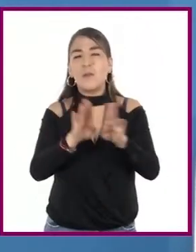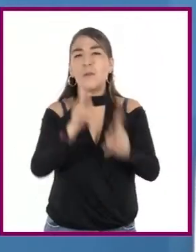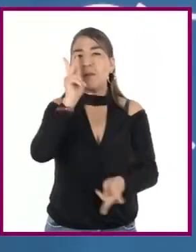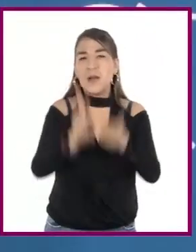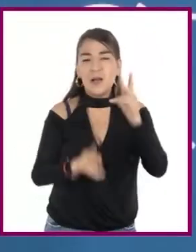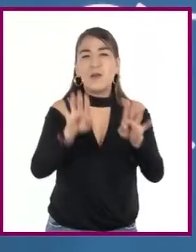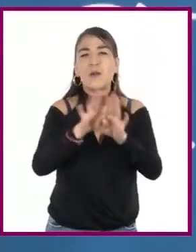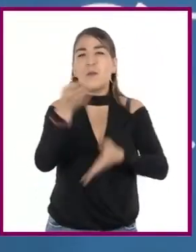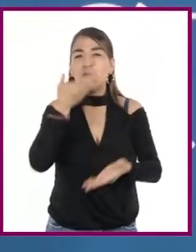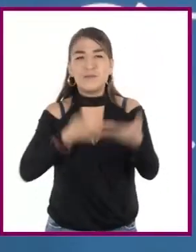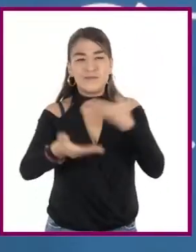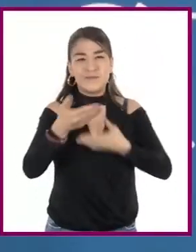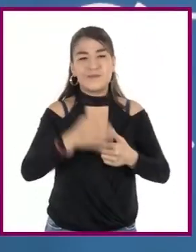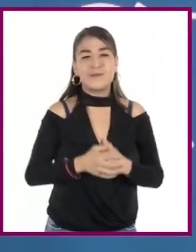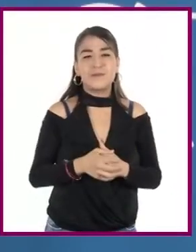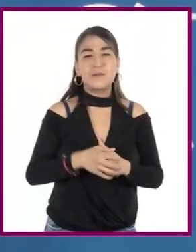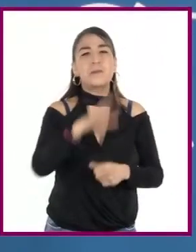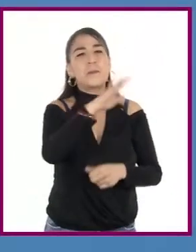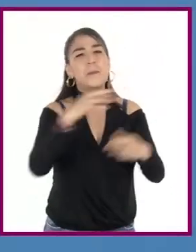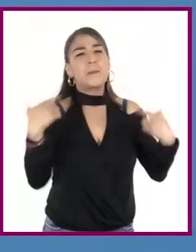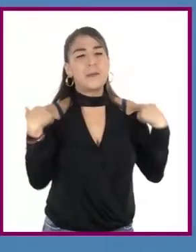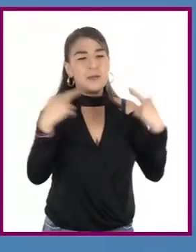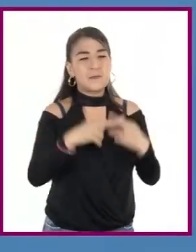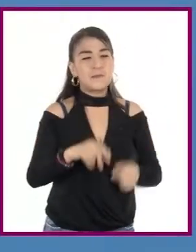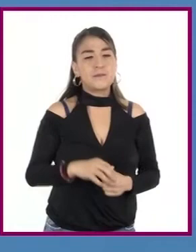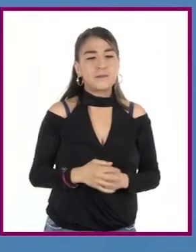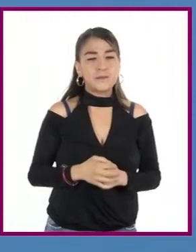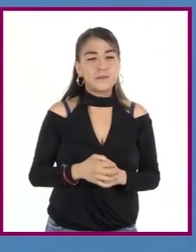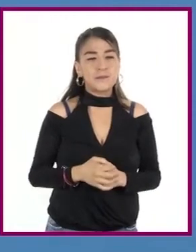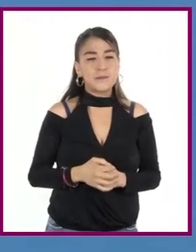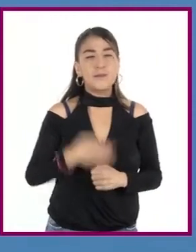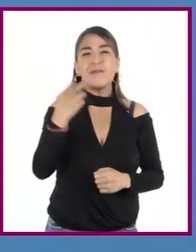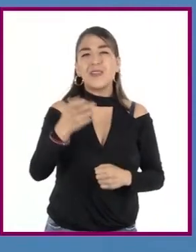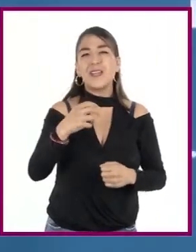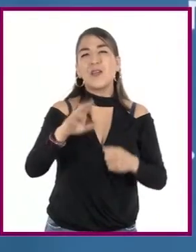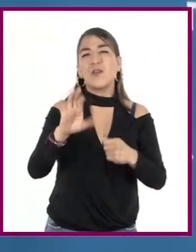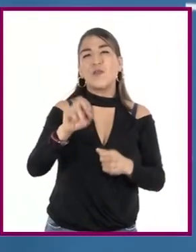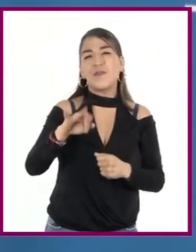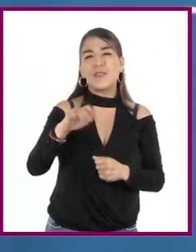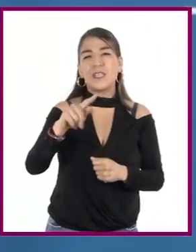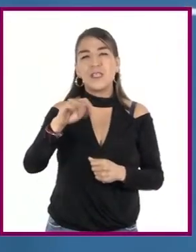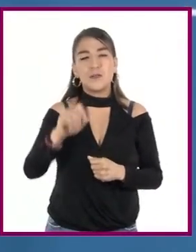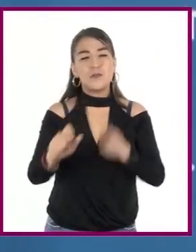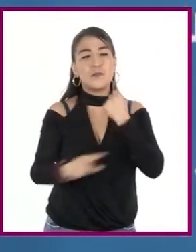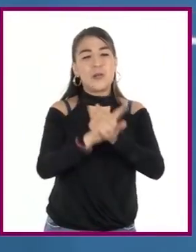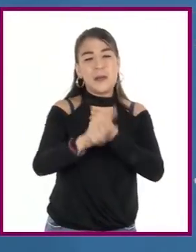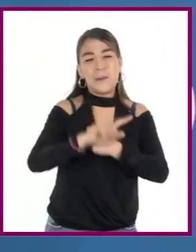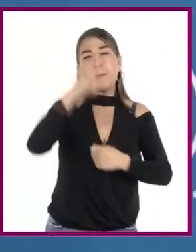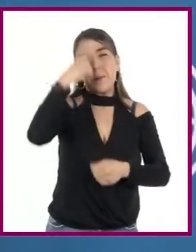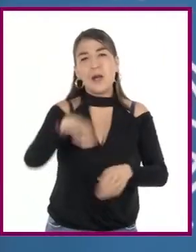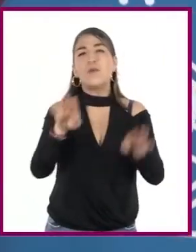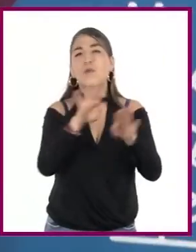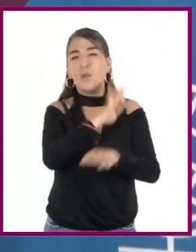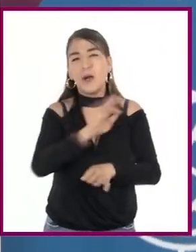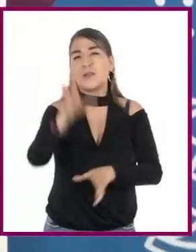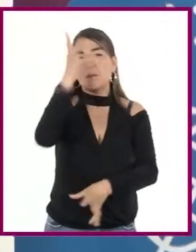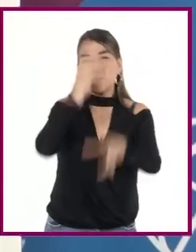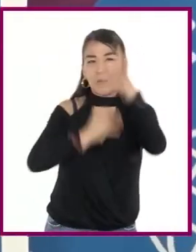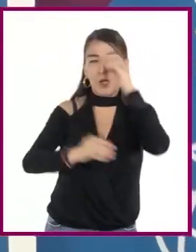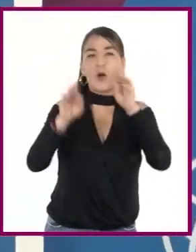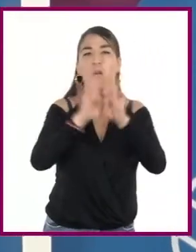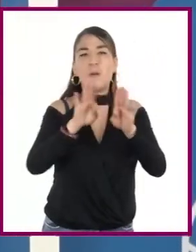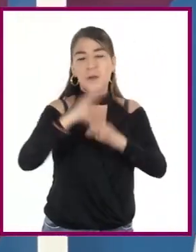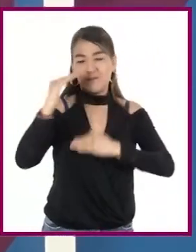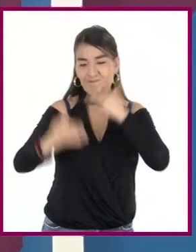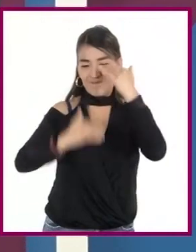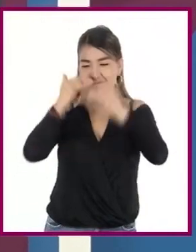cooperar. Maestra, los conflictos pueden ser una oportunidad de aprendizaje y crecimiento personal o